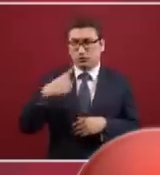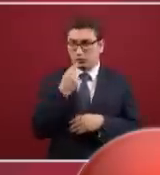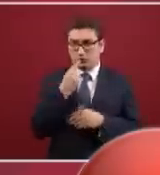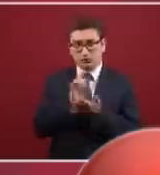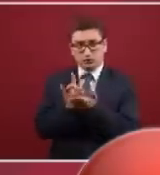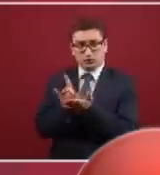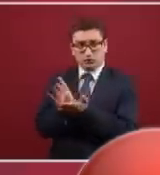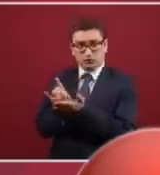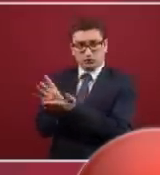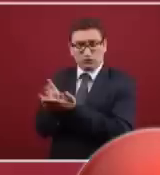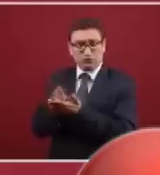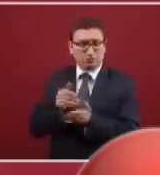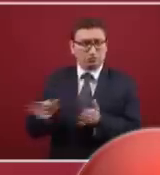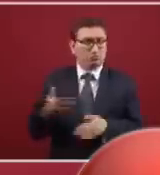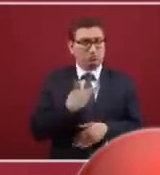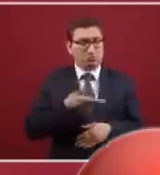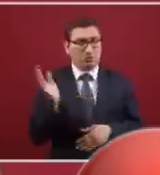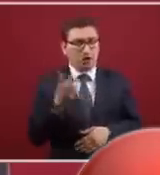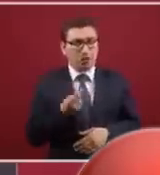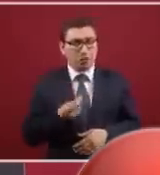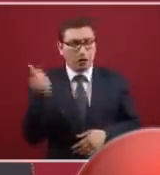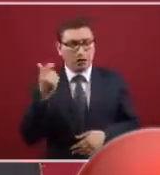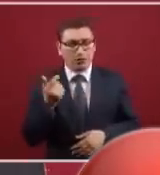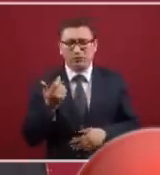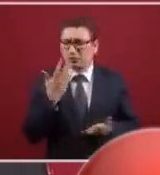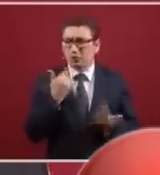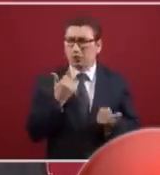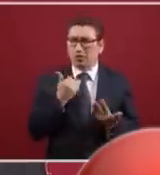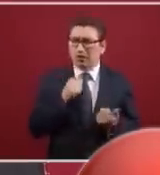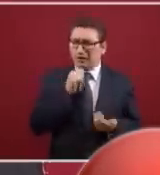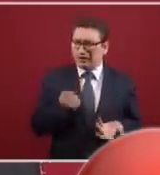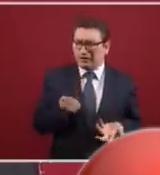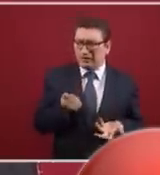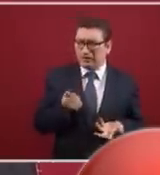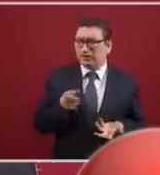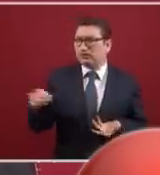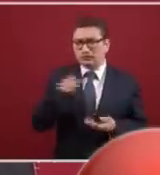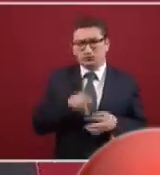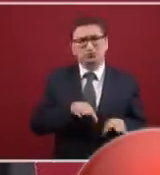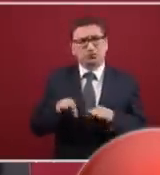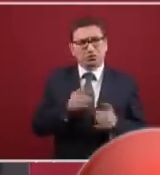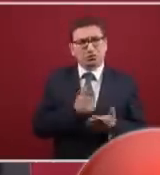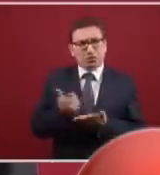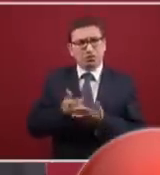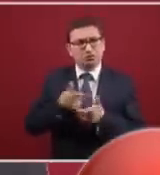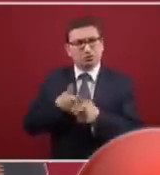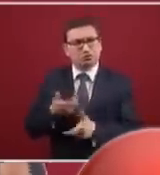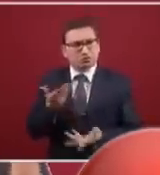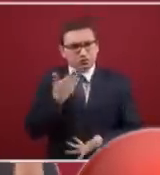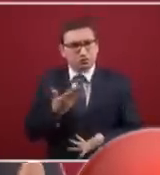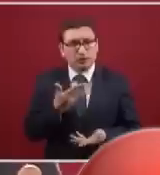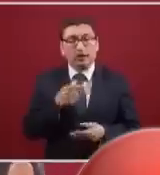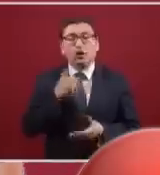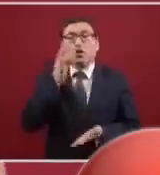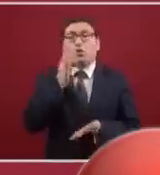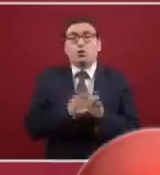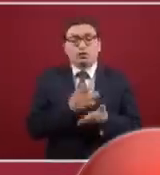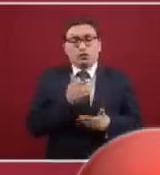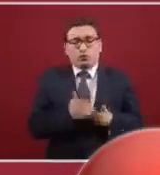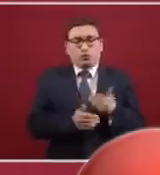porque no se les están quitando prestaciones. Es un proceso que se está llevando a